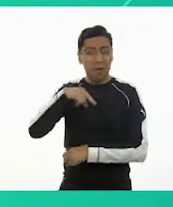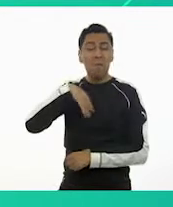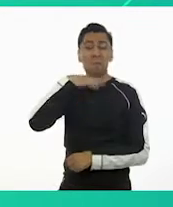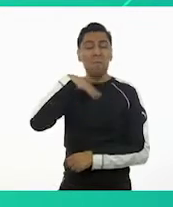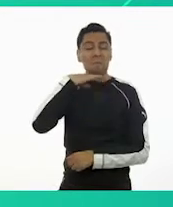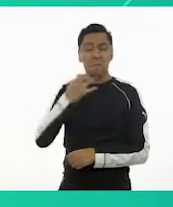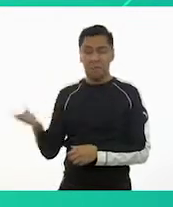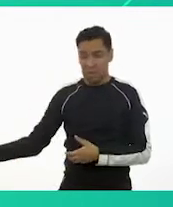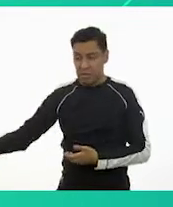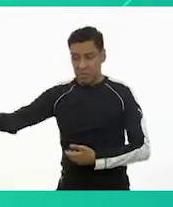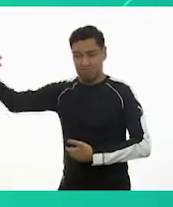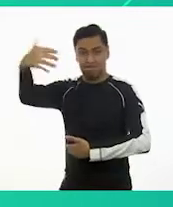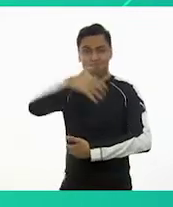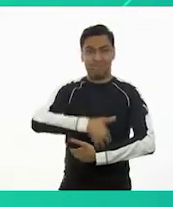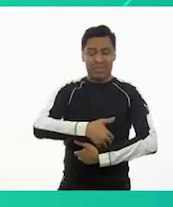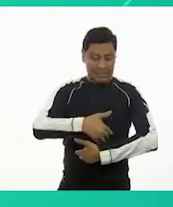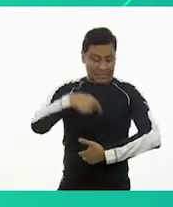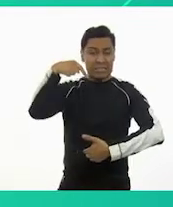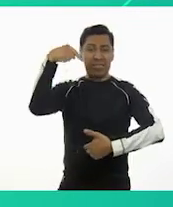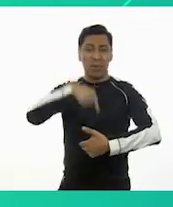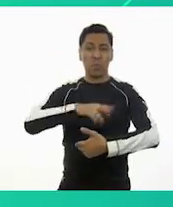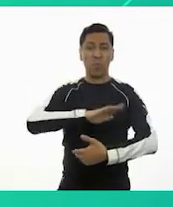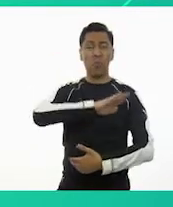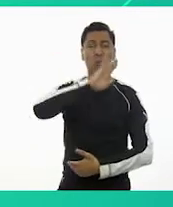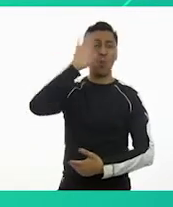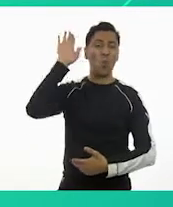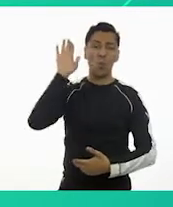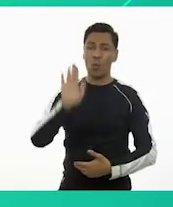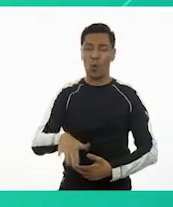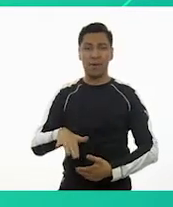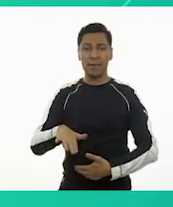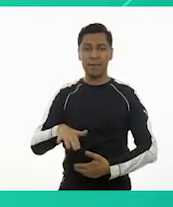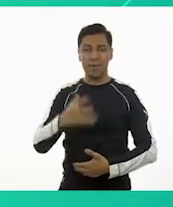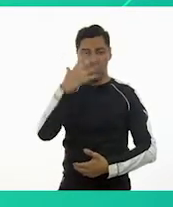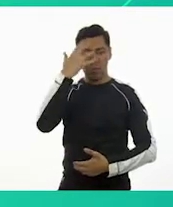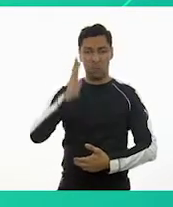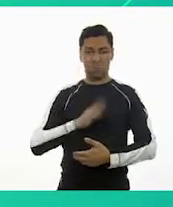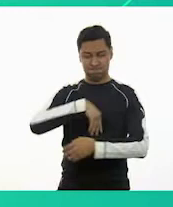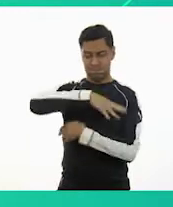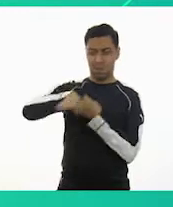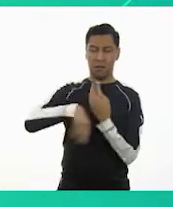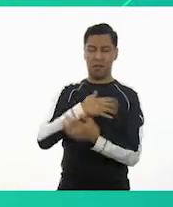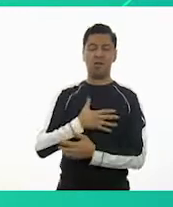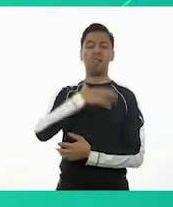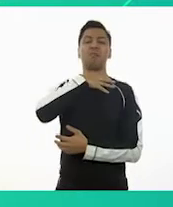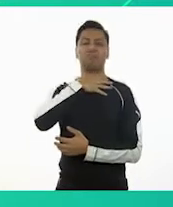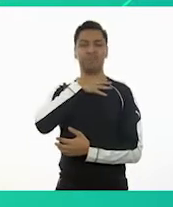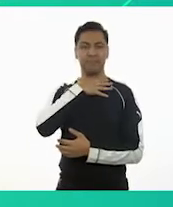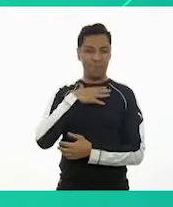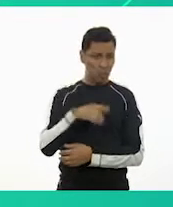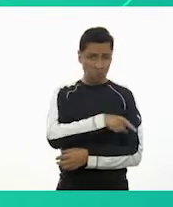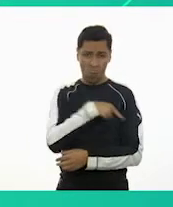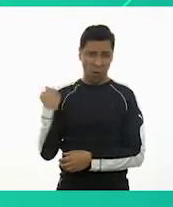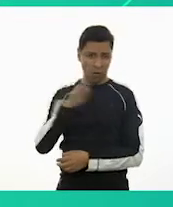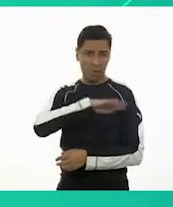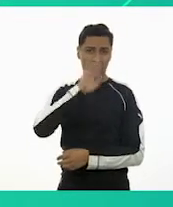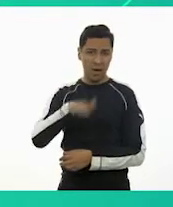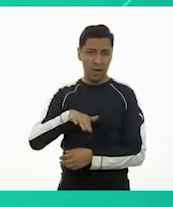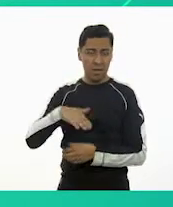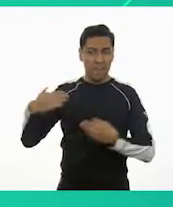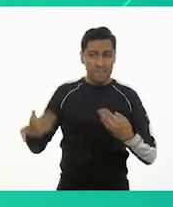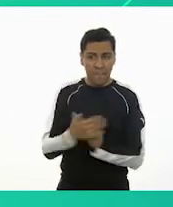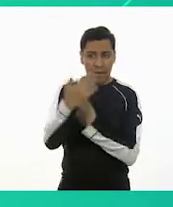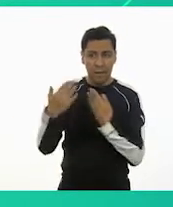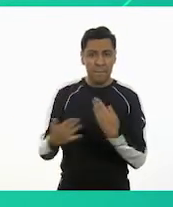que se la están llevando hasta que ya está muerta la vaquita enrollada en esta red. Las vaquitas marinas como mamíferos no